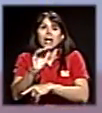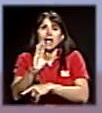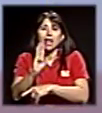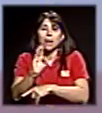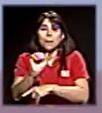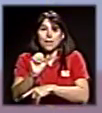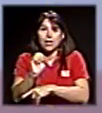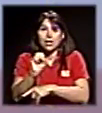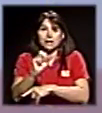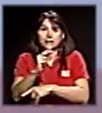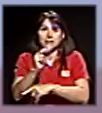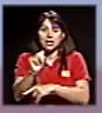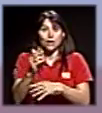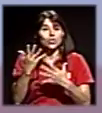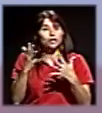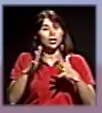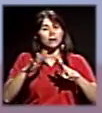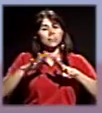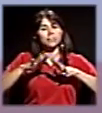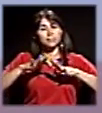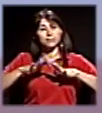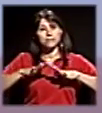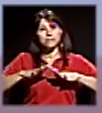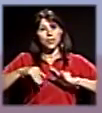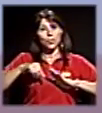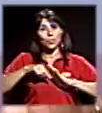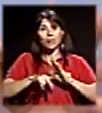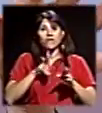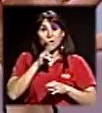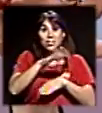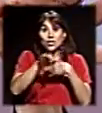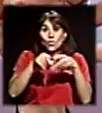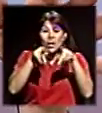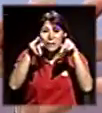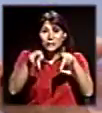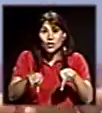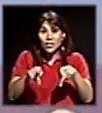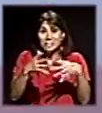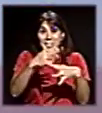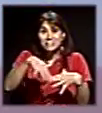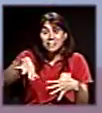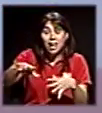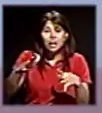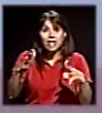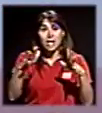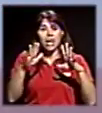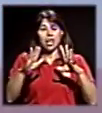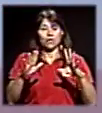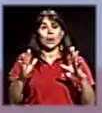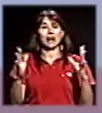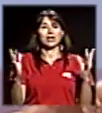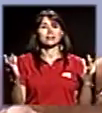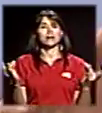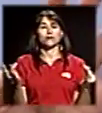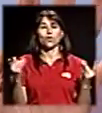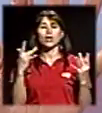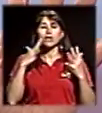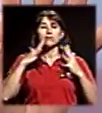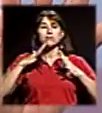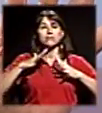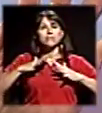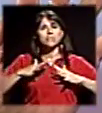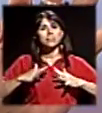Ah realmente todo el mundo en una clase de yoga los ves y salen como que a regañadientes casi a